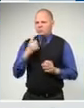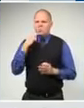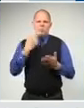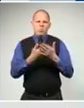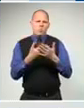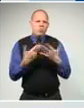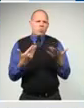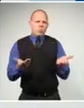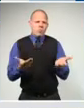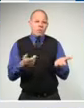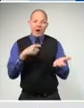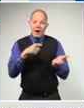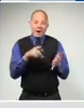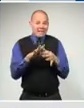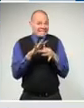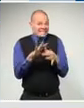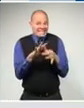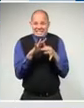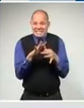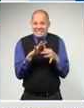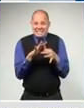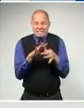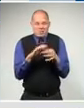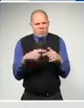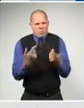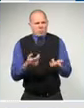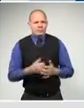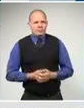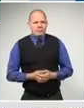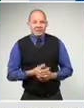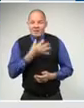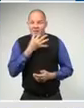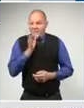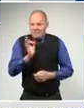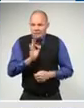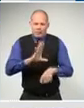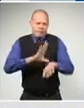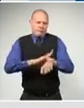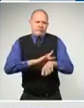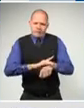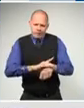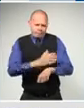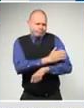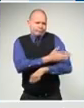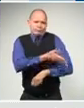un riesgo muy elevado por las condiciones,